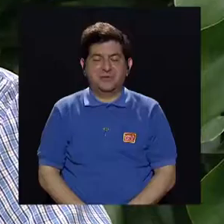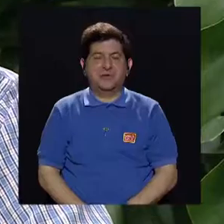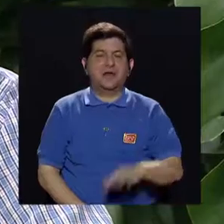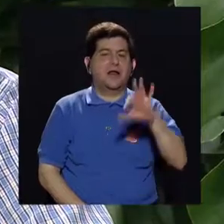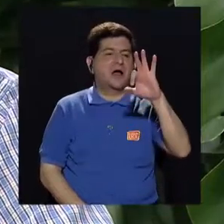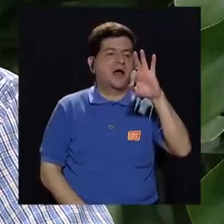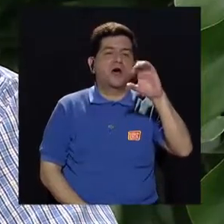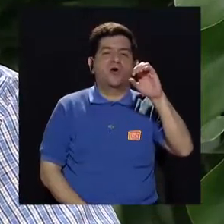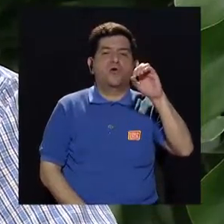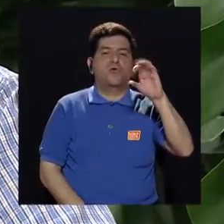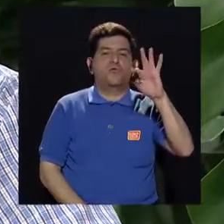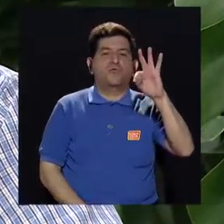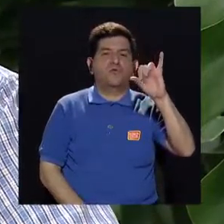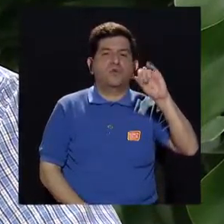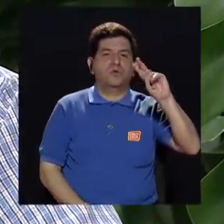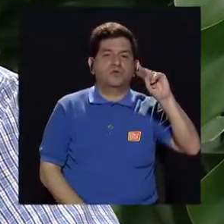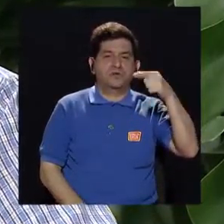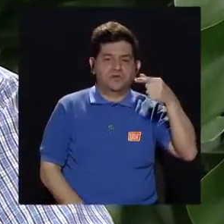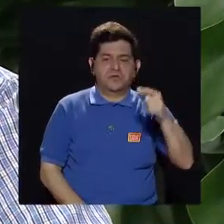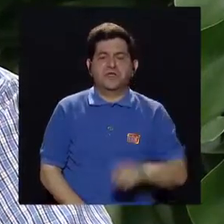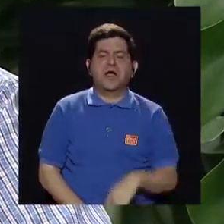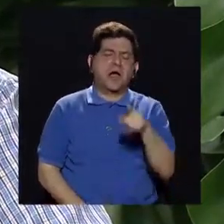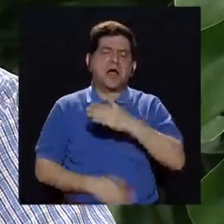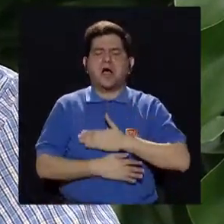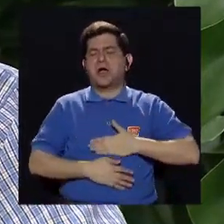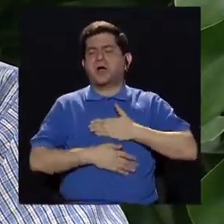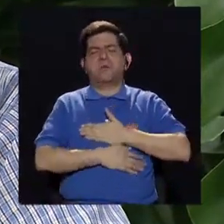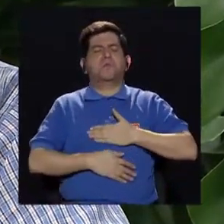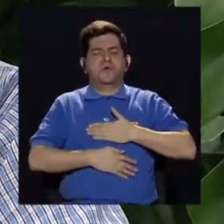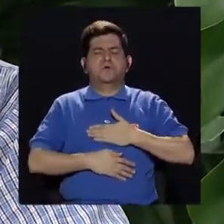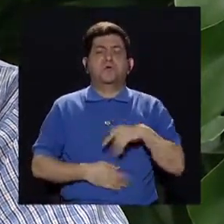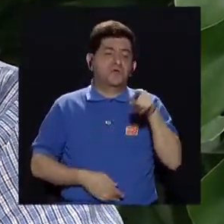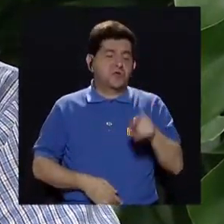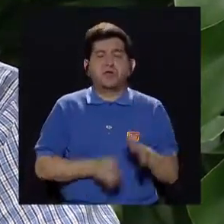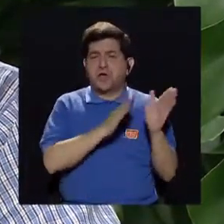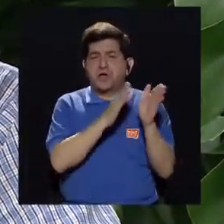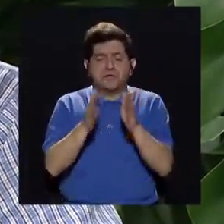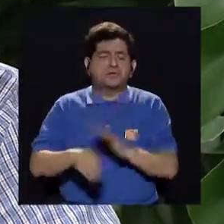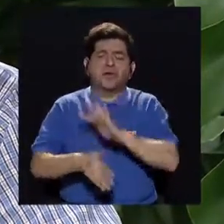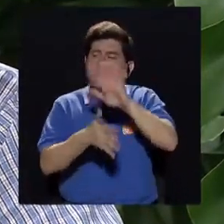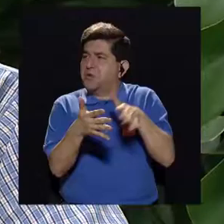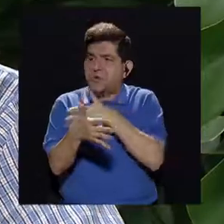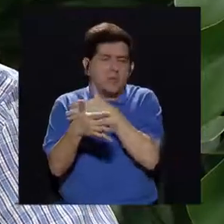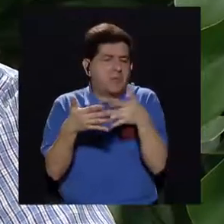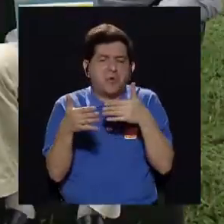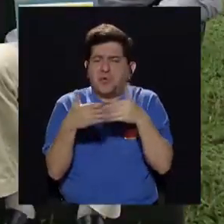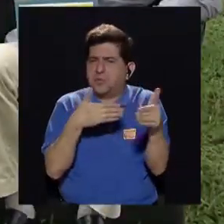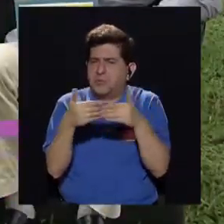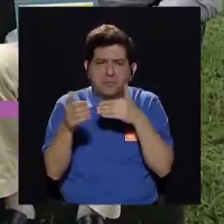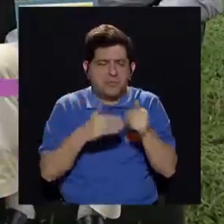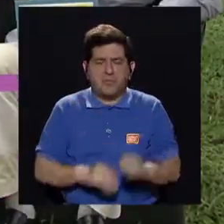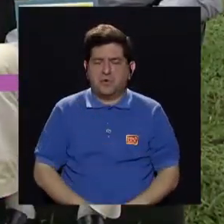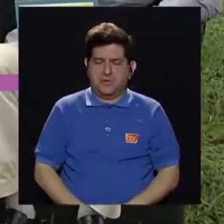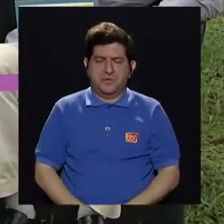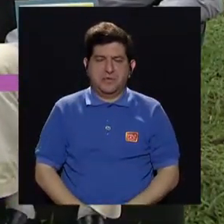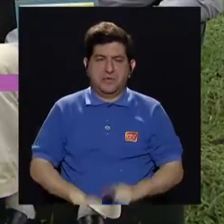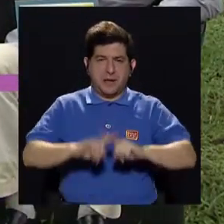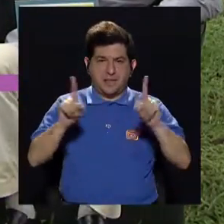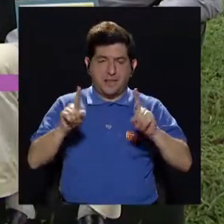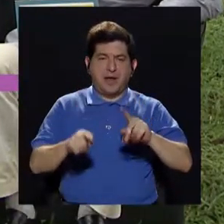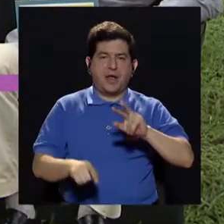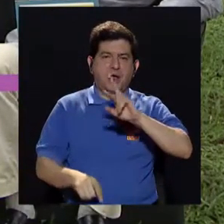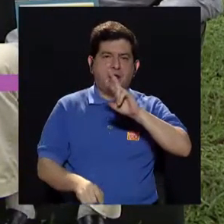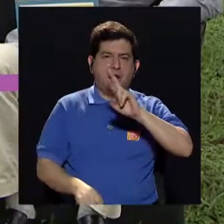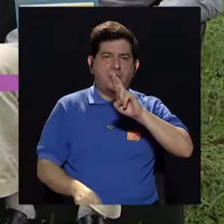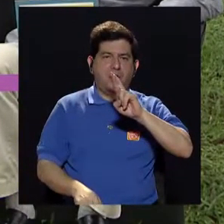footing, normalmente lo hacen por placer, por salud, se siente muy bien, y lo se acomodan a la hora que pueden, a la hora del almuerzo, en la tarde, en la mañana. Luego viene el grupo de